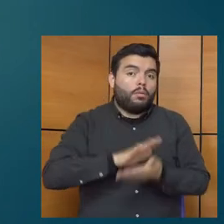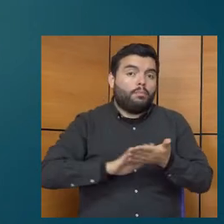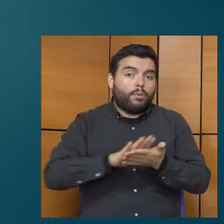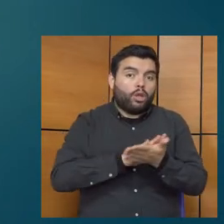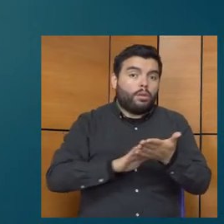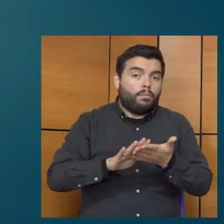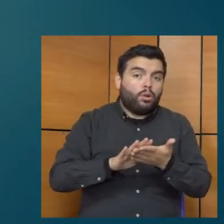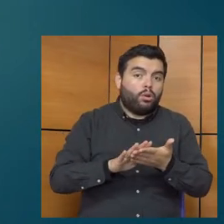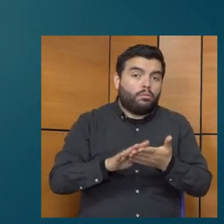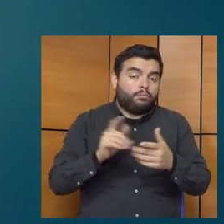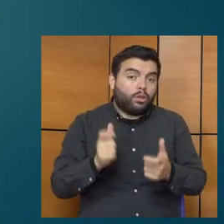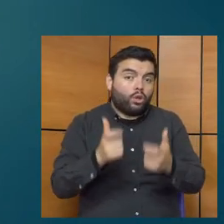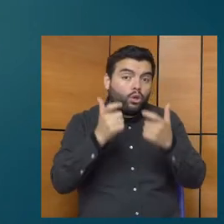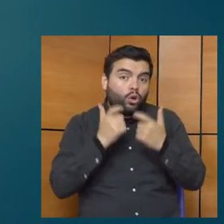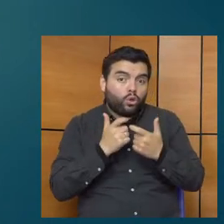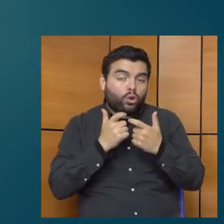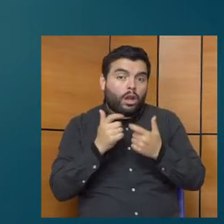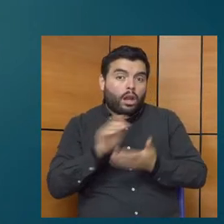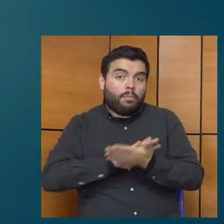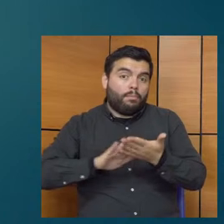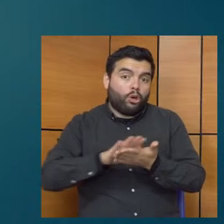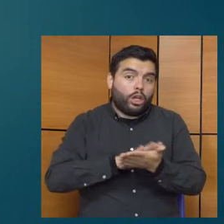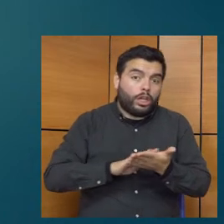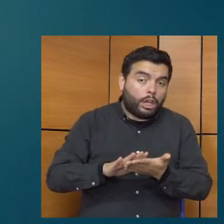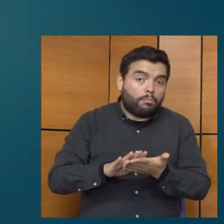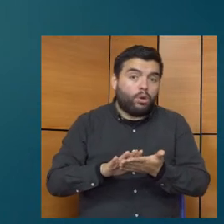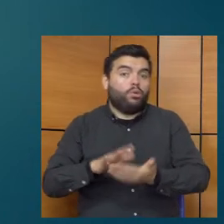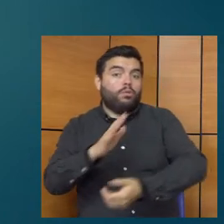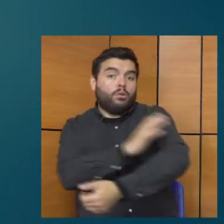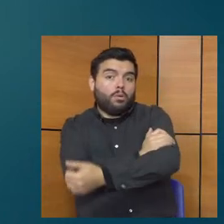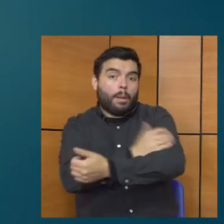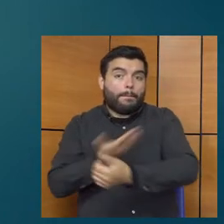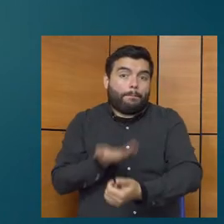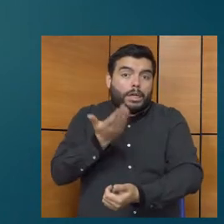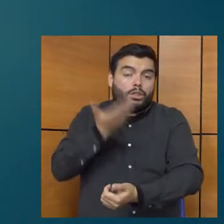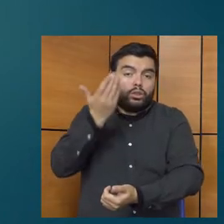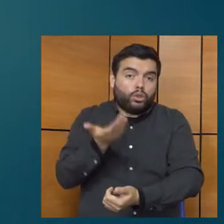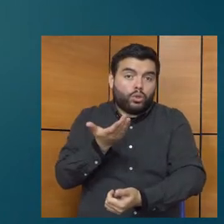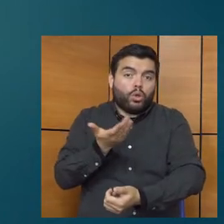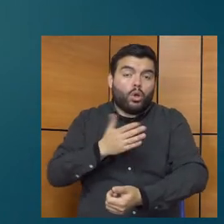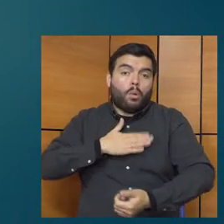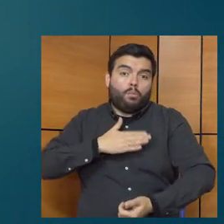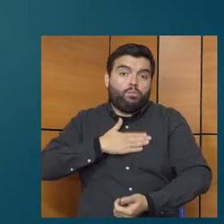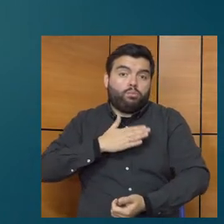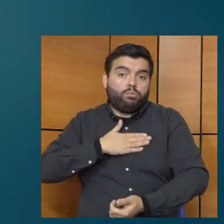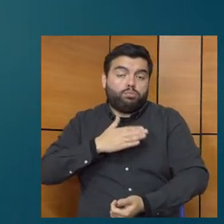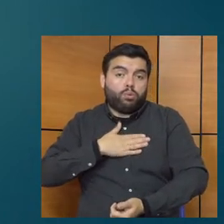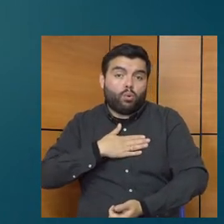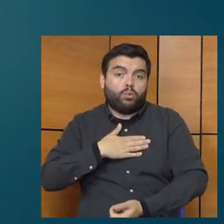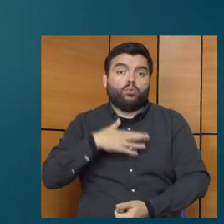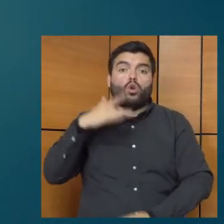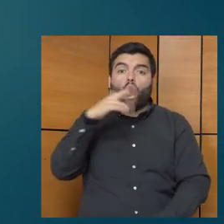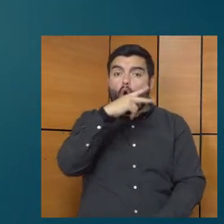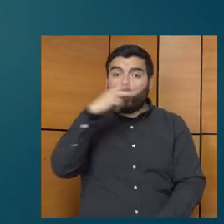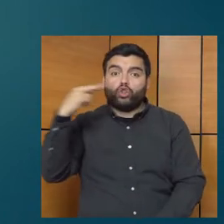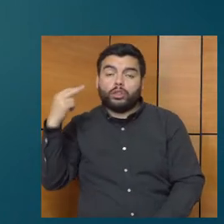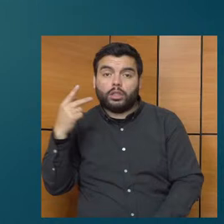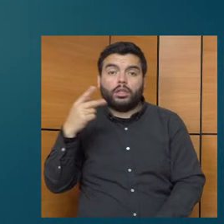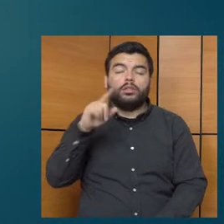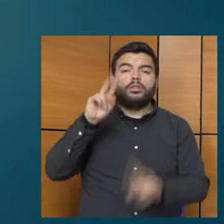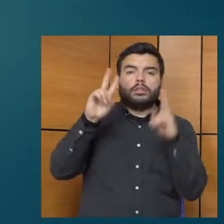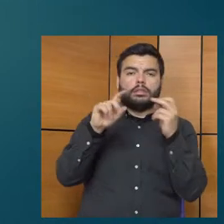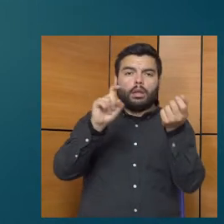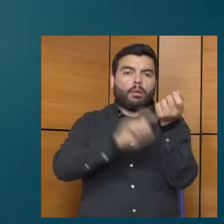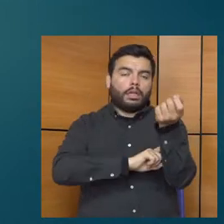controlar, monitorizar signos vitales de presión sanguínea, de pulsaciones, de nivel de oxígeno en sangre. Ese tipo de elementos